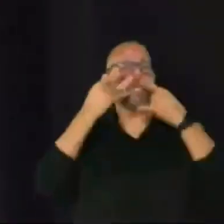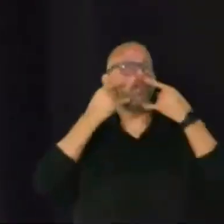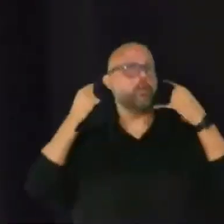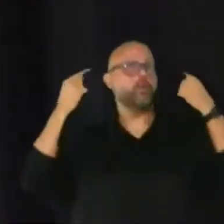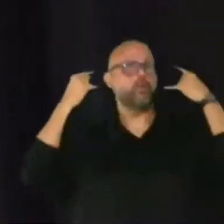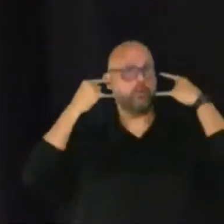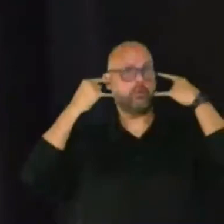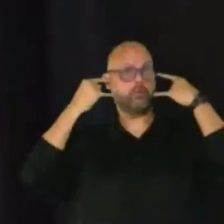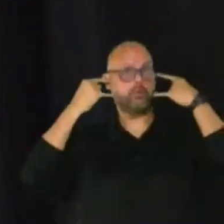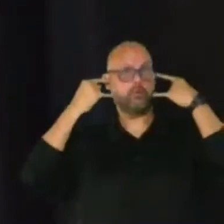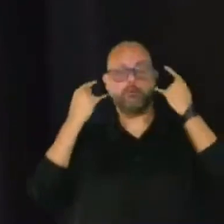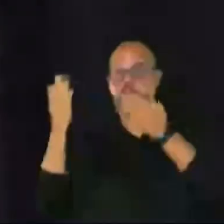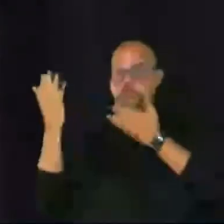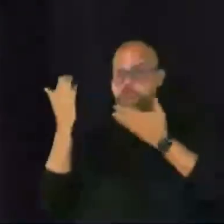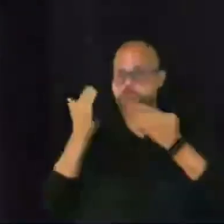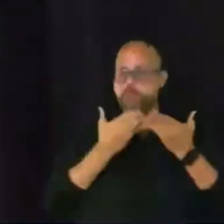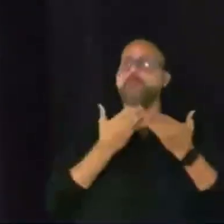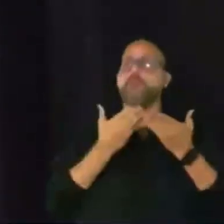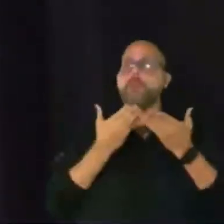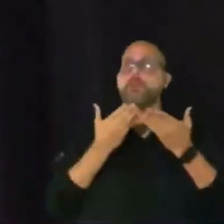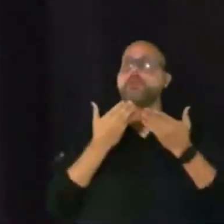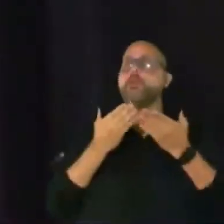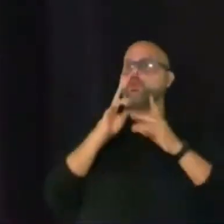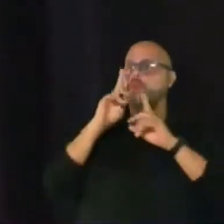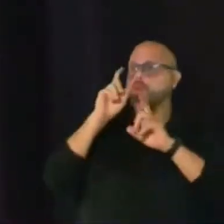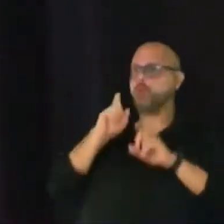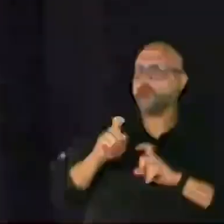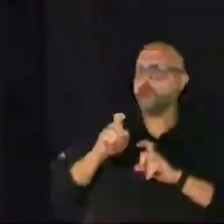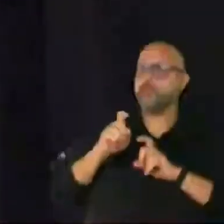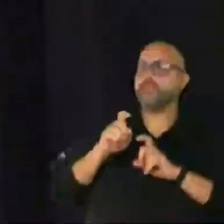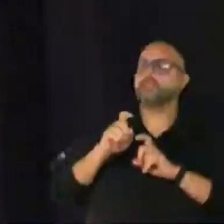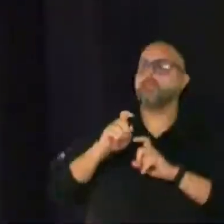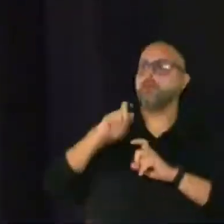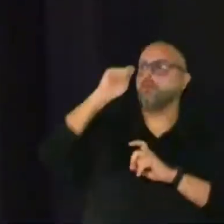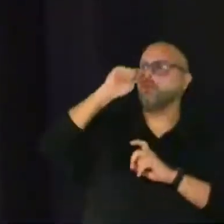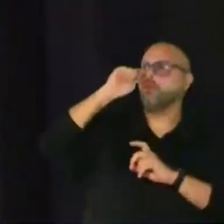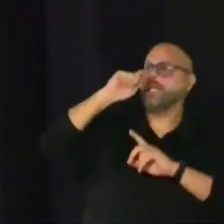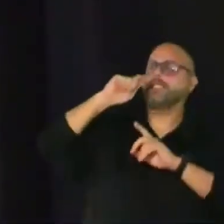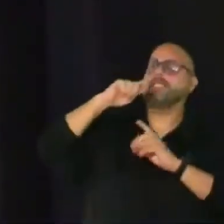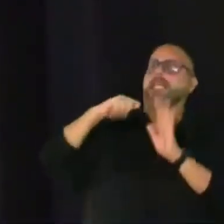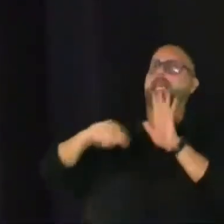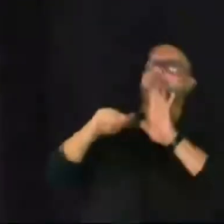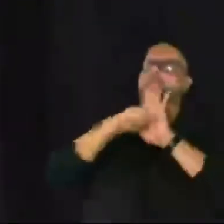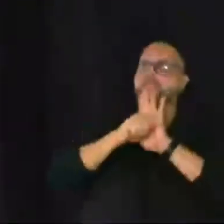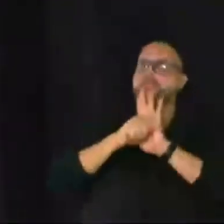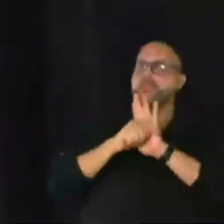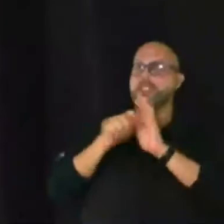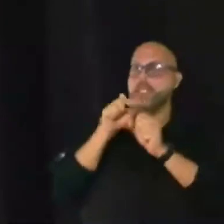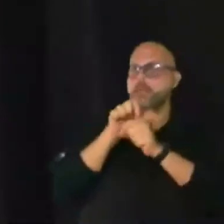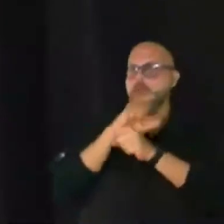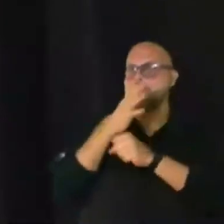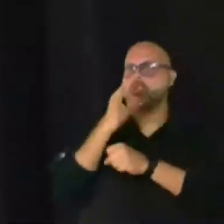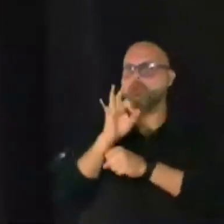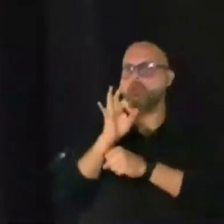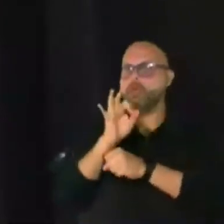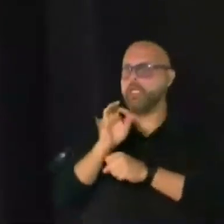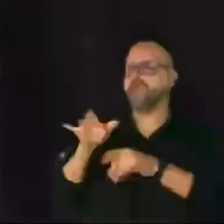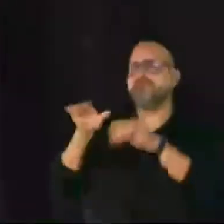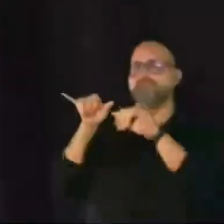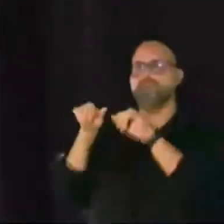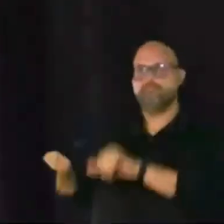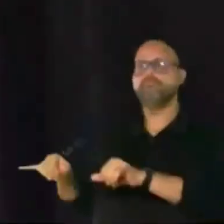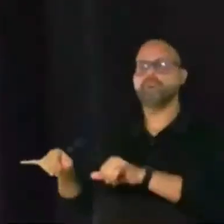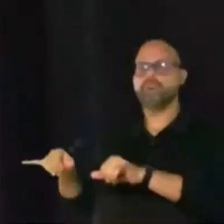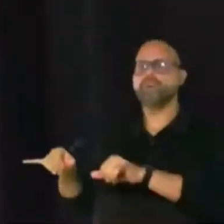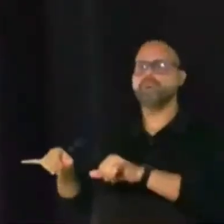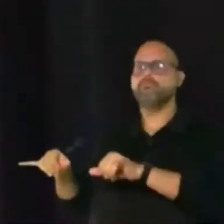prueba negativa molecular de COVID-19 y a mantenerse en cuarentena de ser requerido. Igualmente,